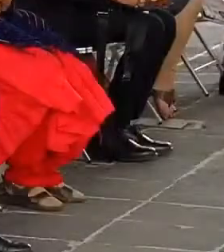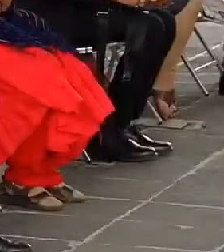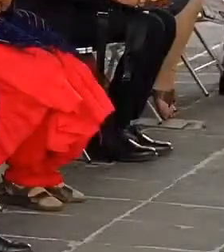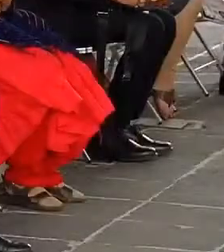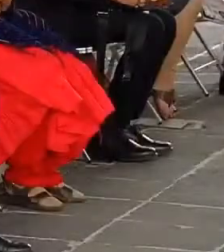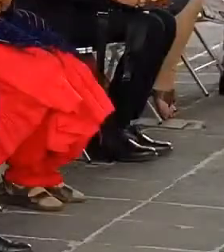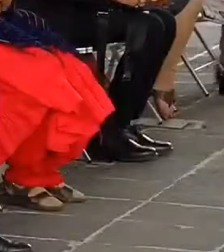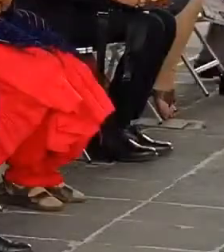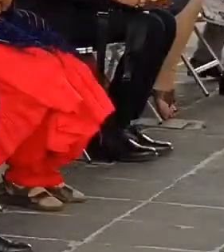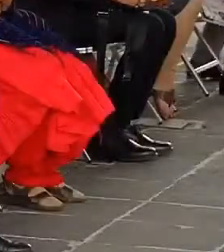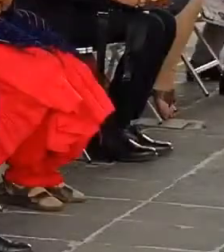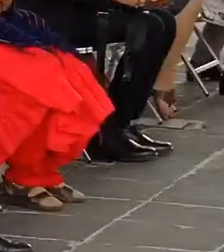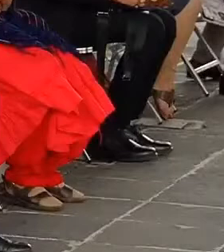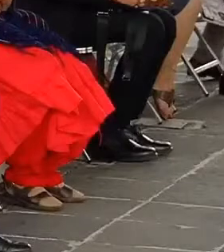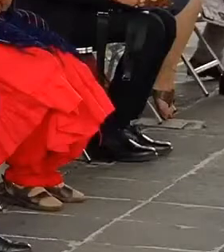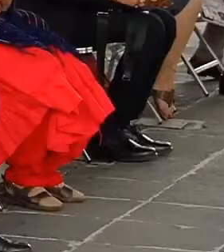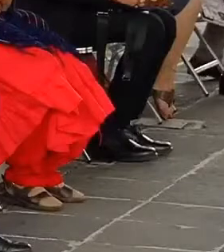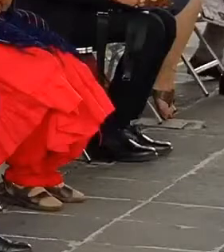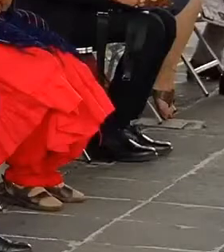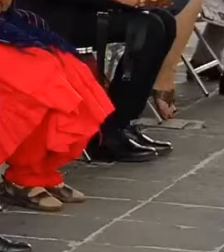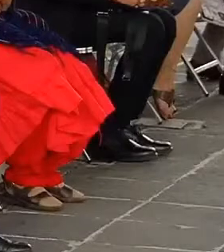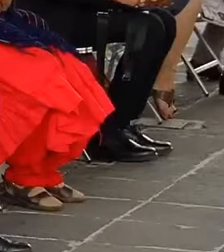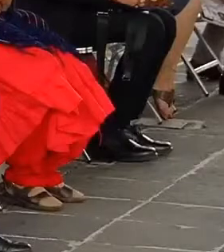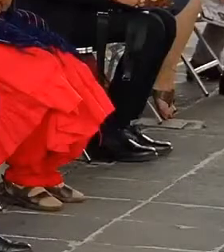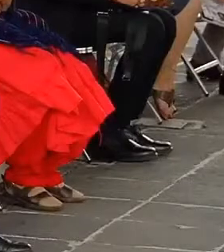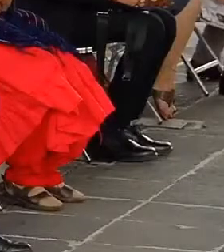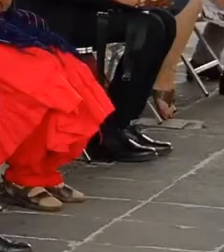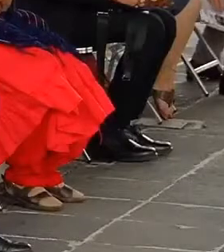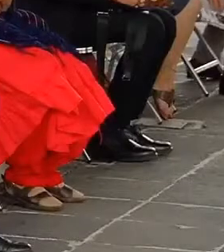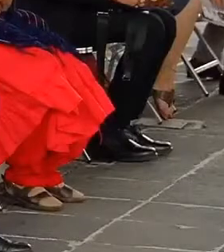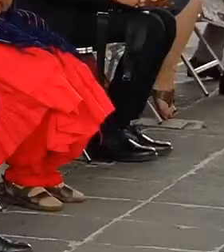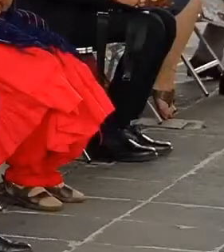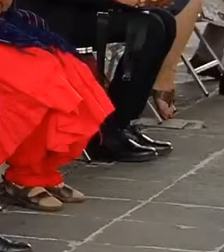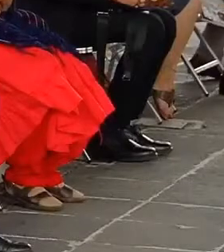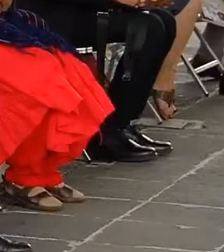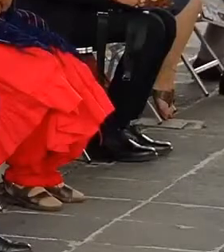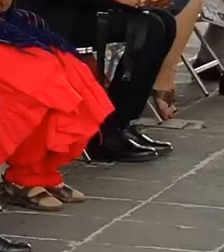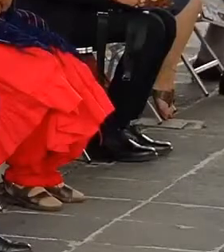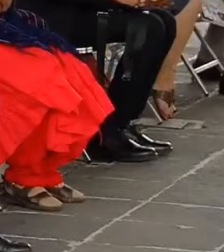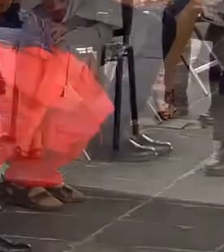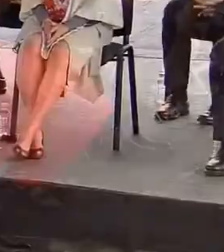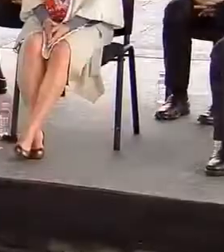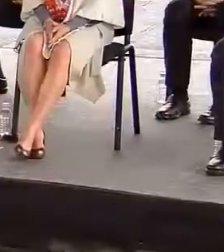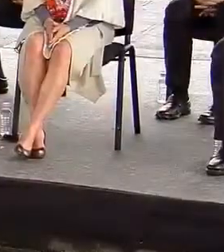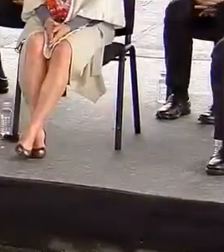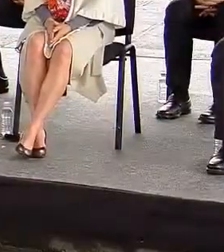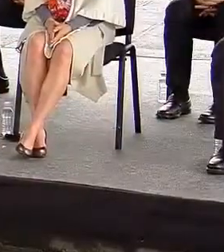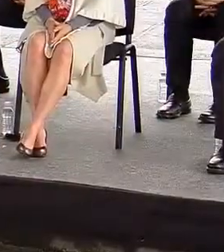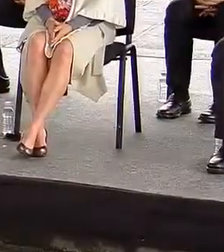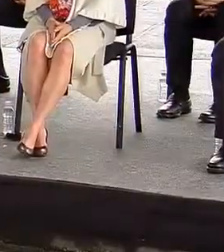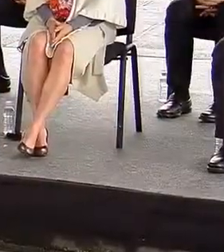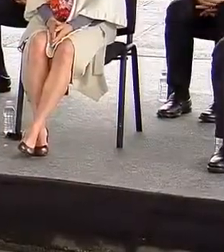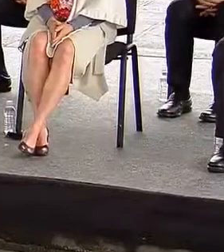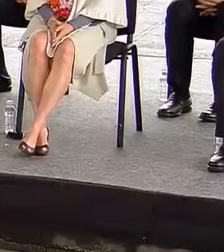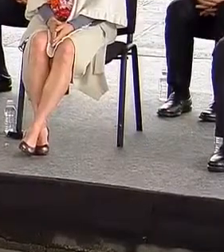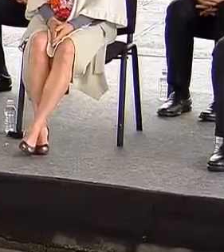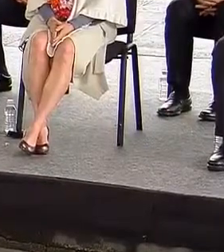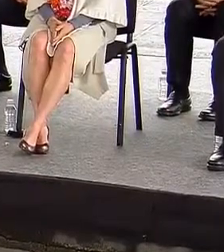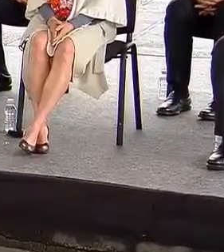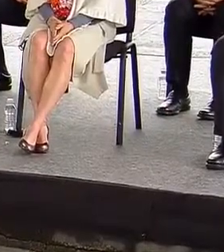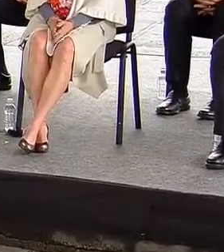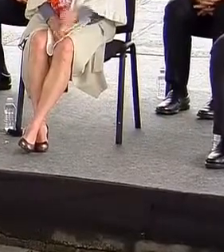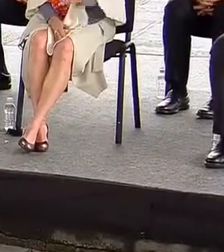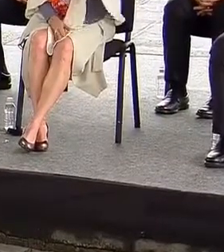Náhuatl de Santa Ana Tlacotenco de la Alcaldía Milpa Alta. Representantes de los pueblos originarios de la Ciudad de México,